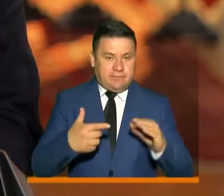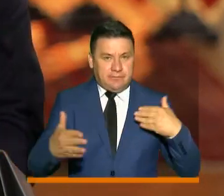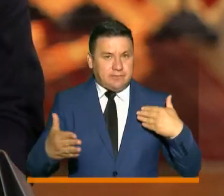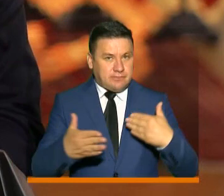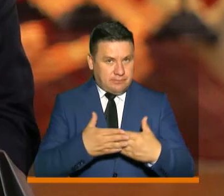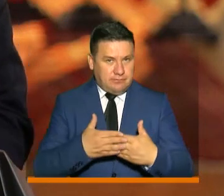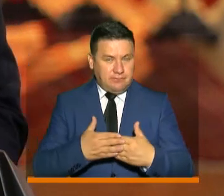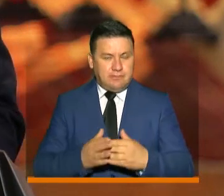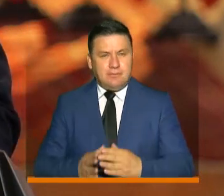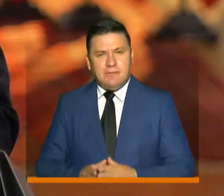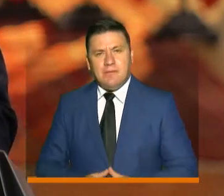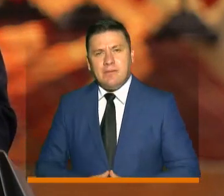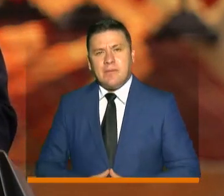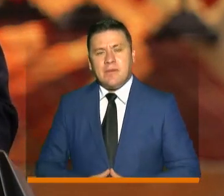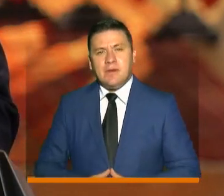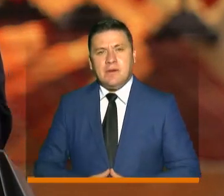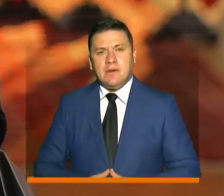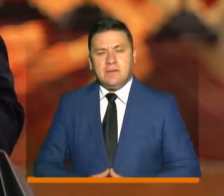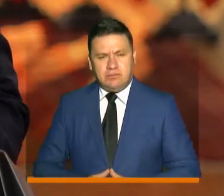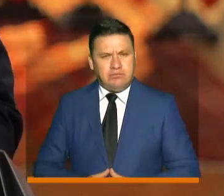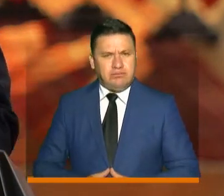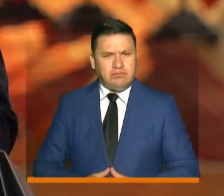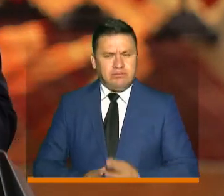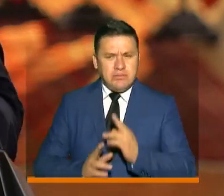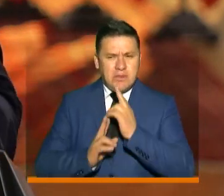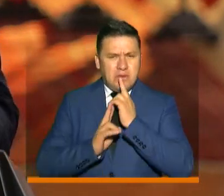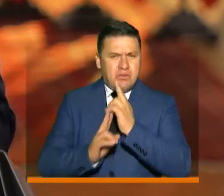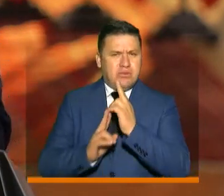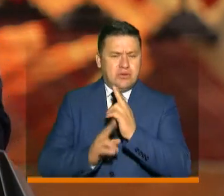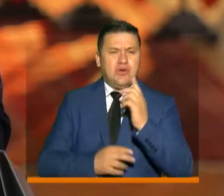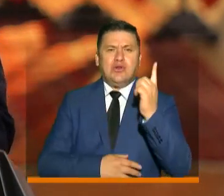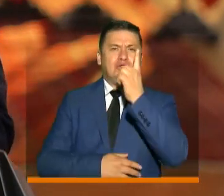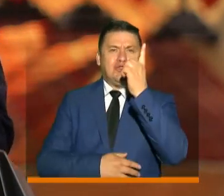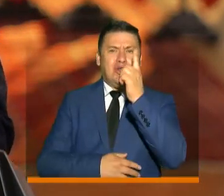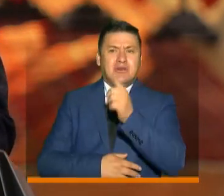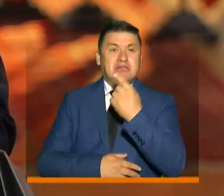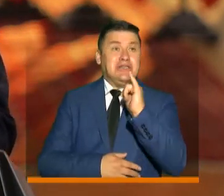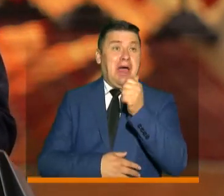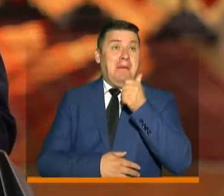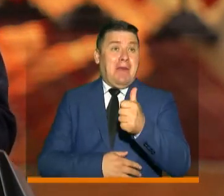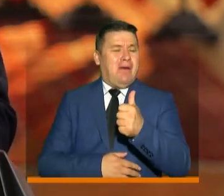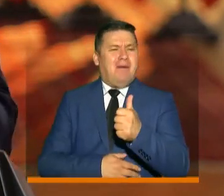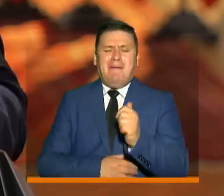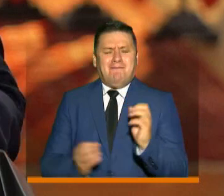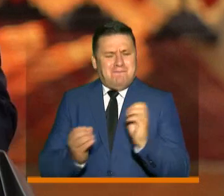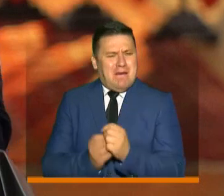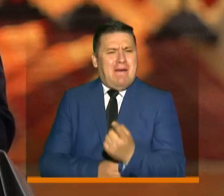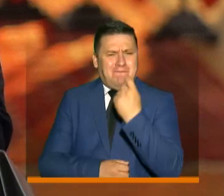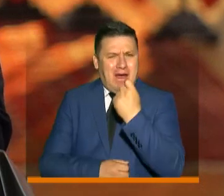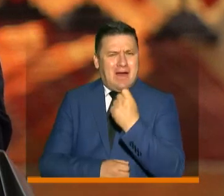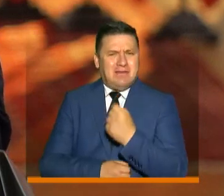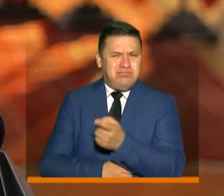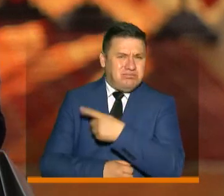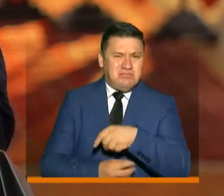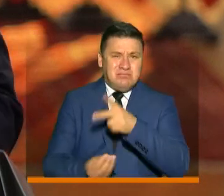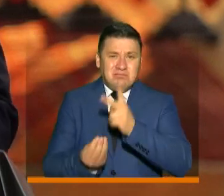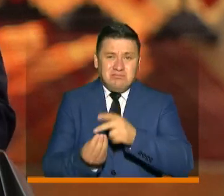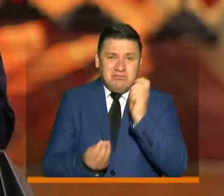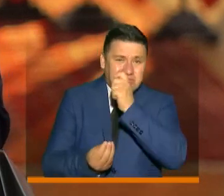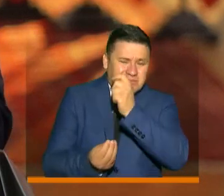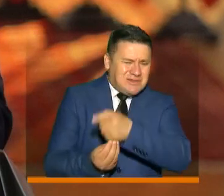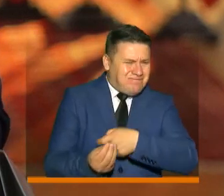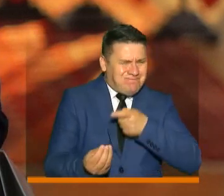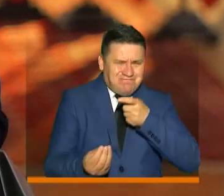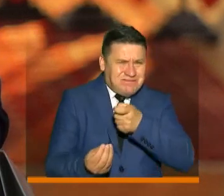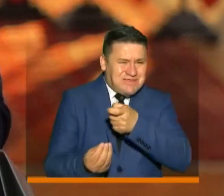que va corrido en nuestro gobierno estos resultados no son suficientes nuestra lucha contra el narcotráfico y